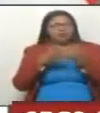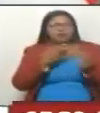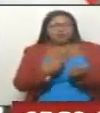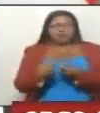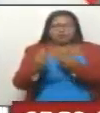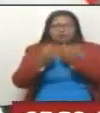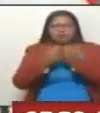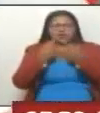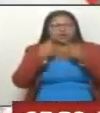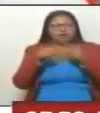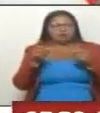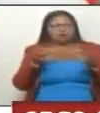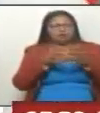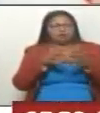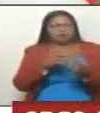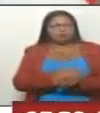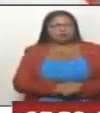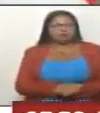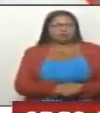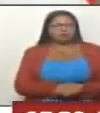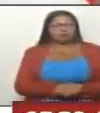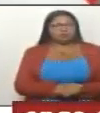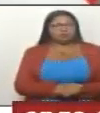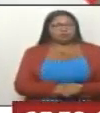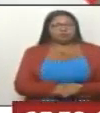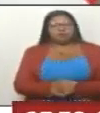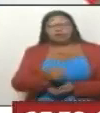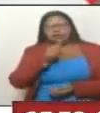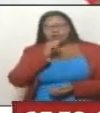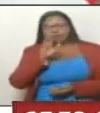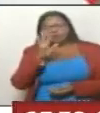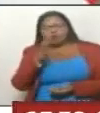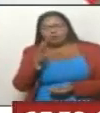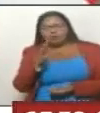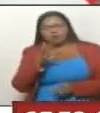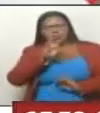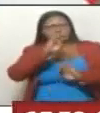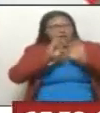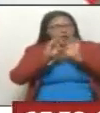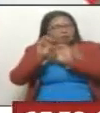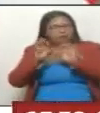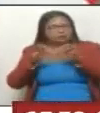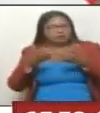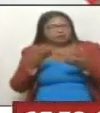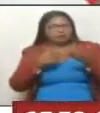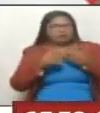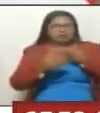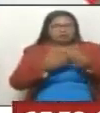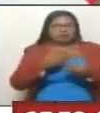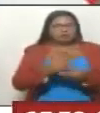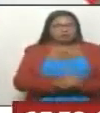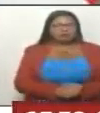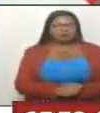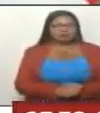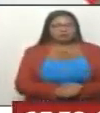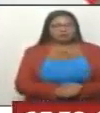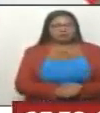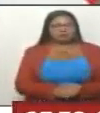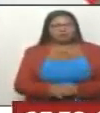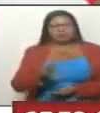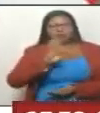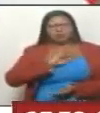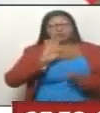y a otras comisiones, quienes en un lapso prudencial evaluarán y sobre esa evaluación se